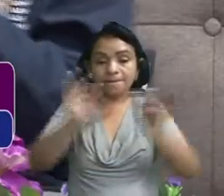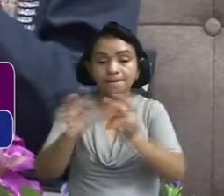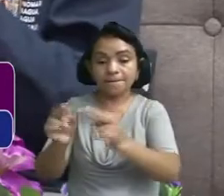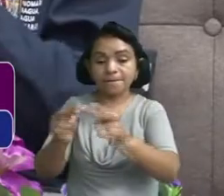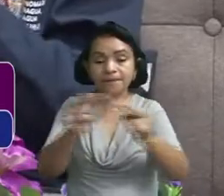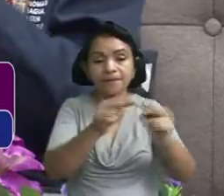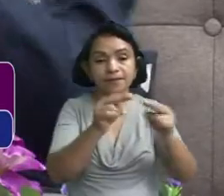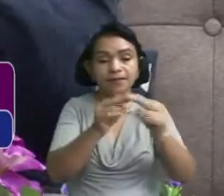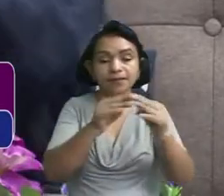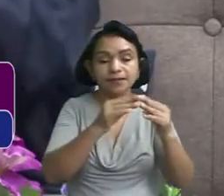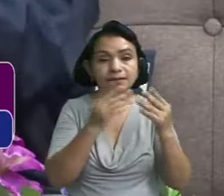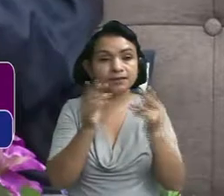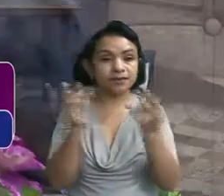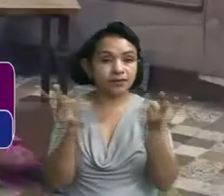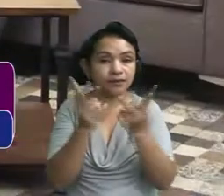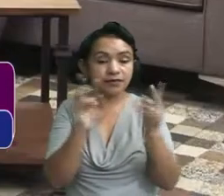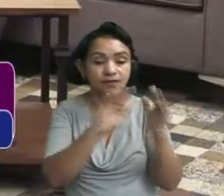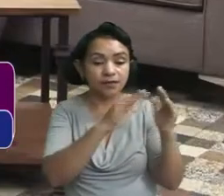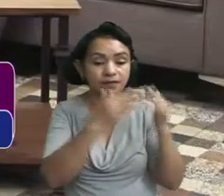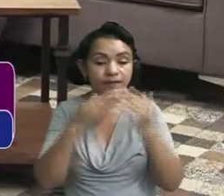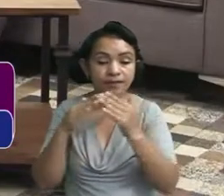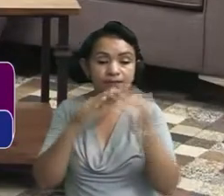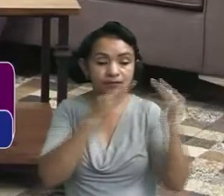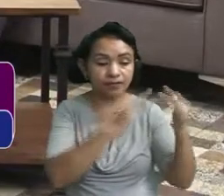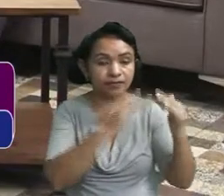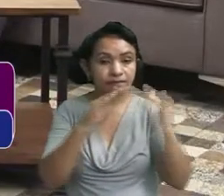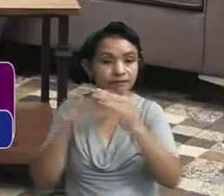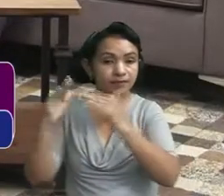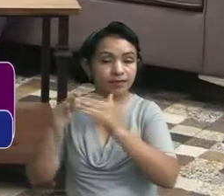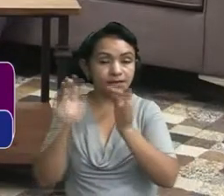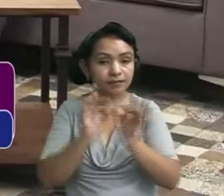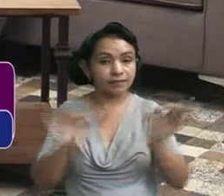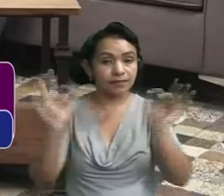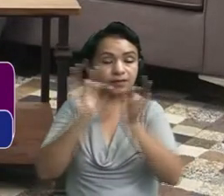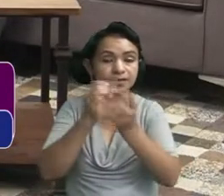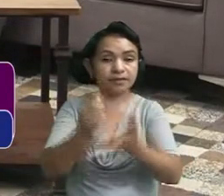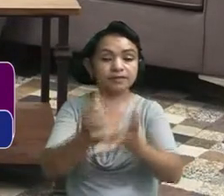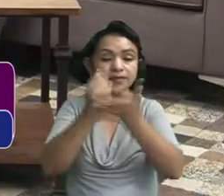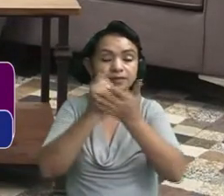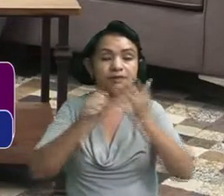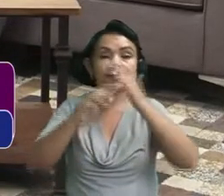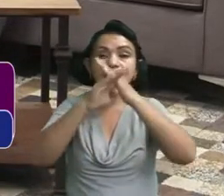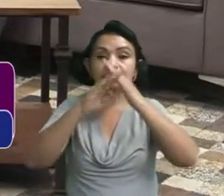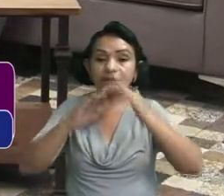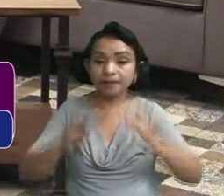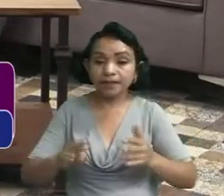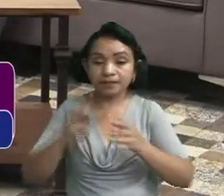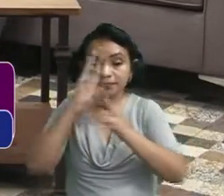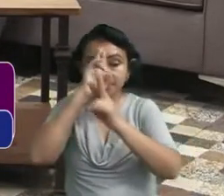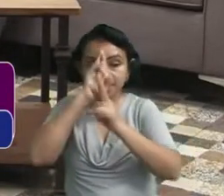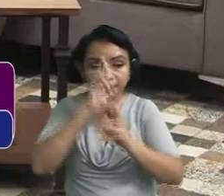una convivencia humana de respeto, eso va a ayudar a la paz. Y precisamente,